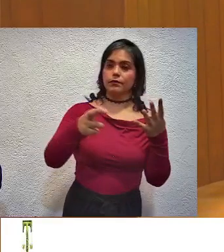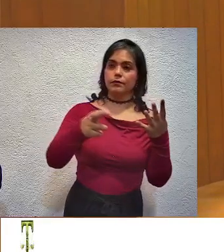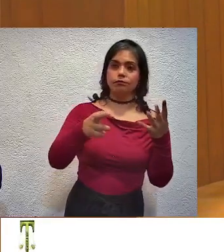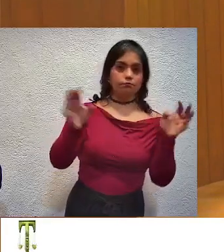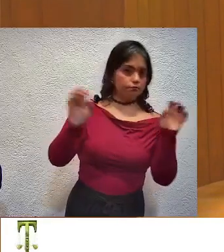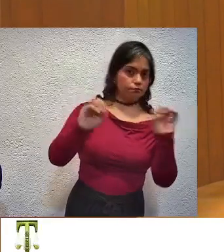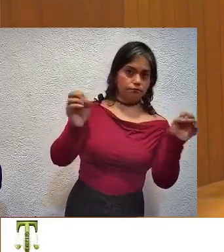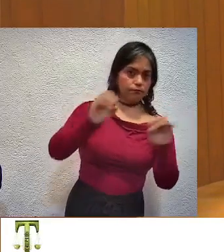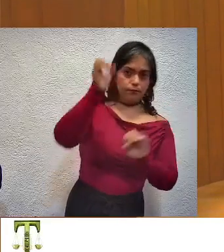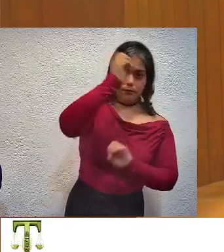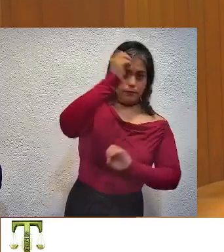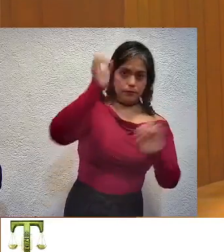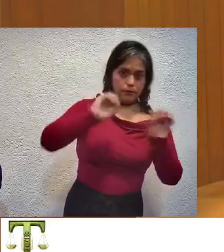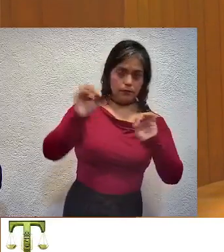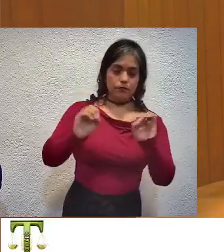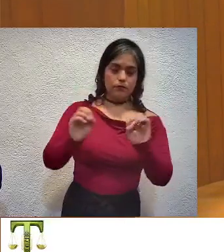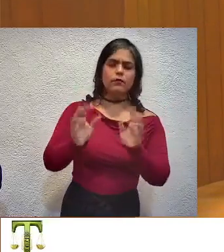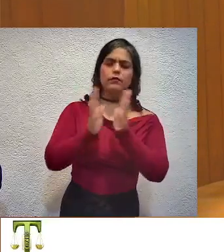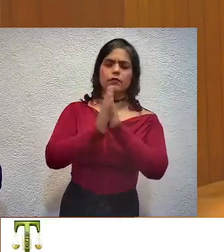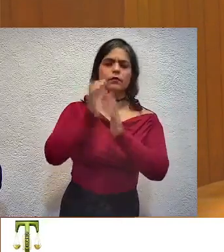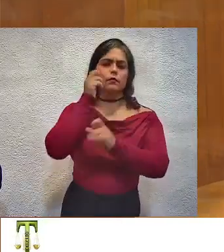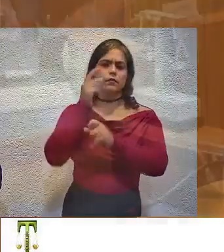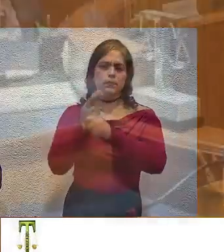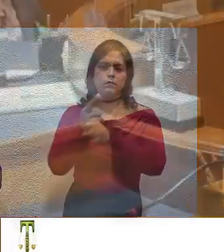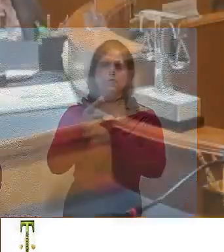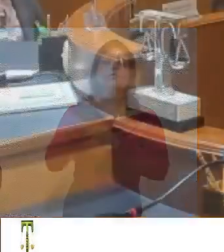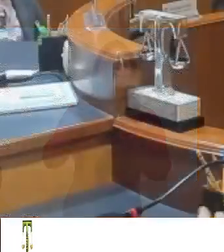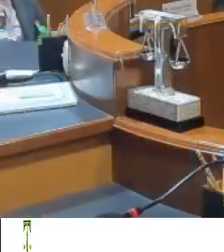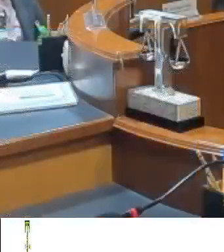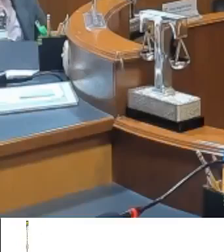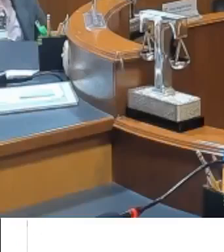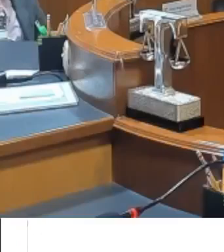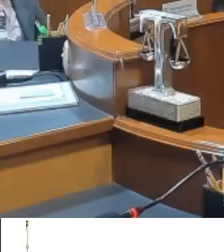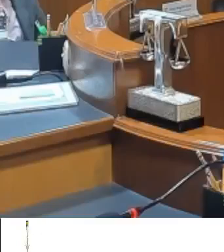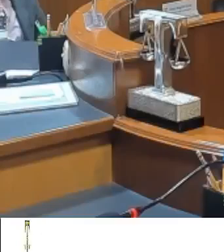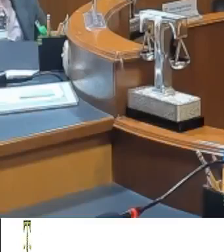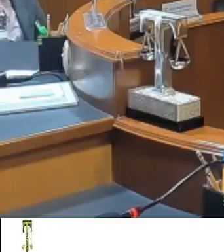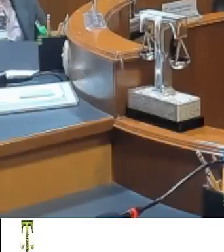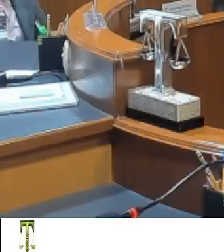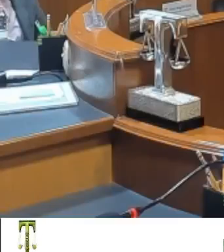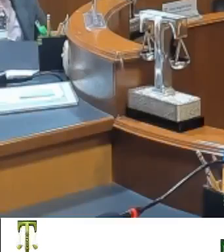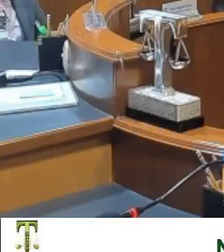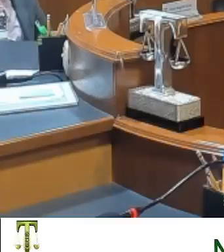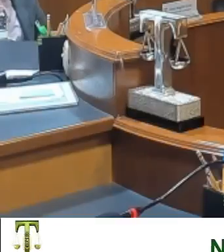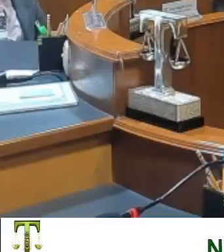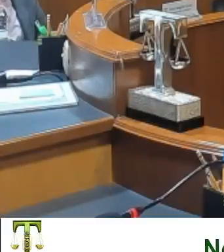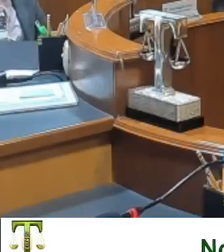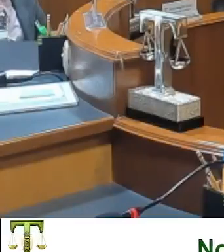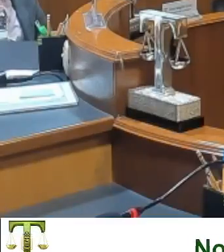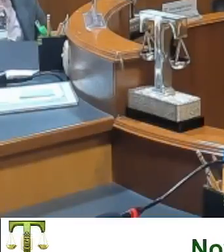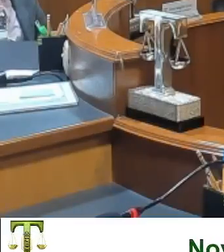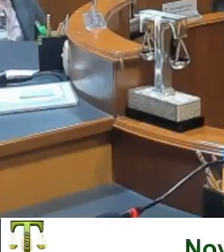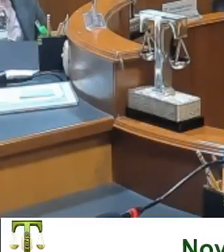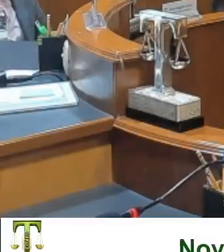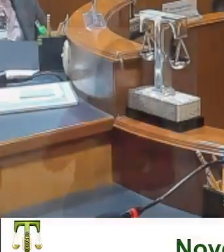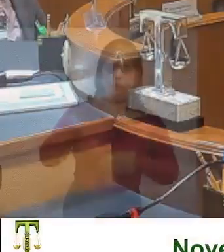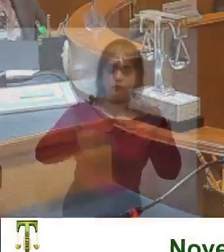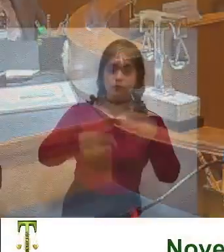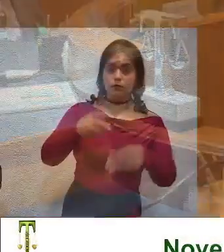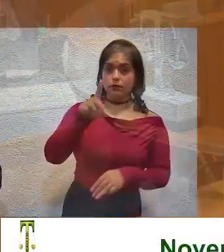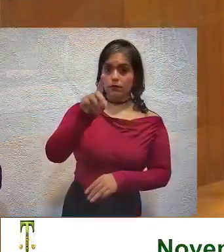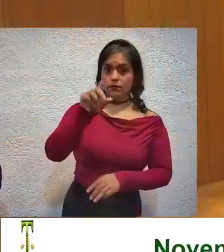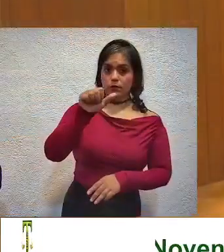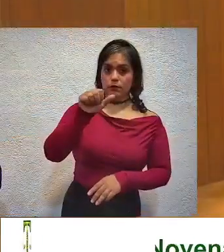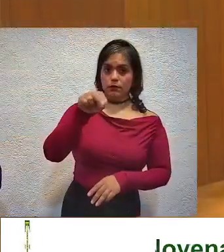No habiendo comentarios al respecto, secretario, tome la votación, por favor. Con gusto, magistrada presidenta. Magistrado Daniel